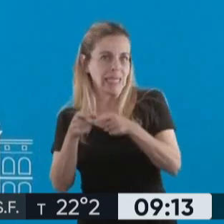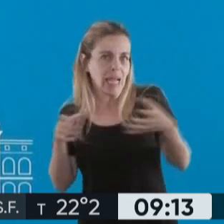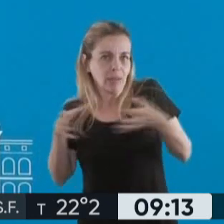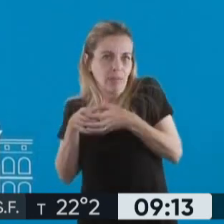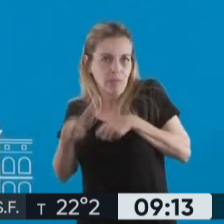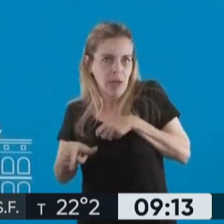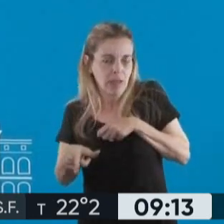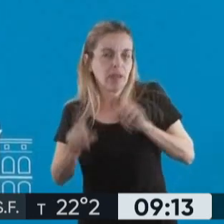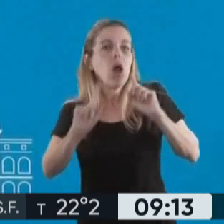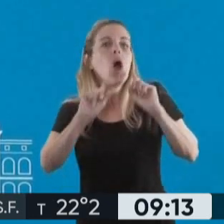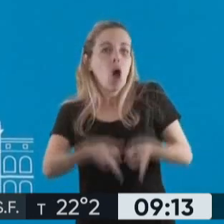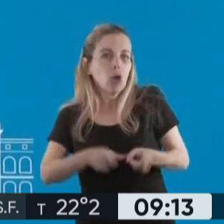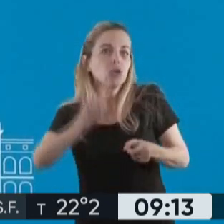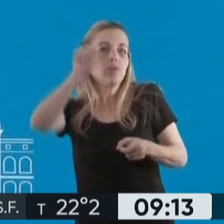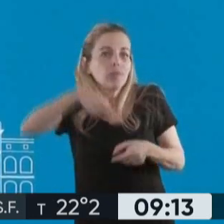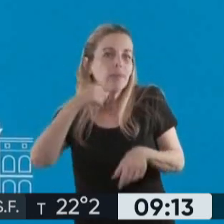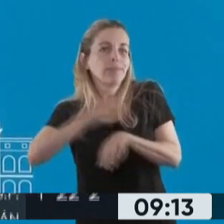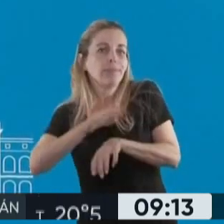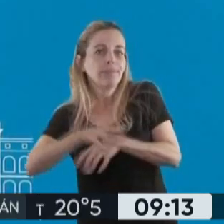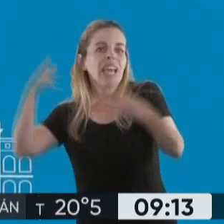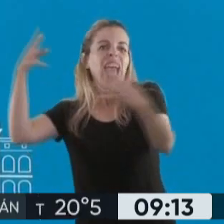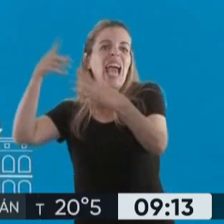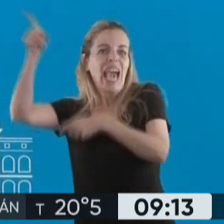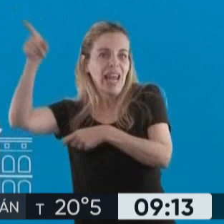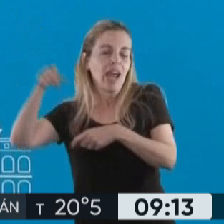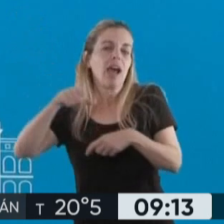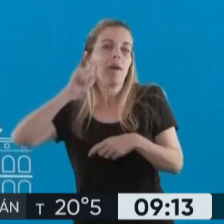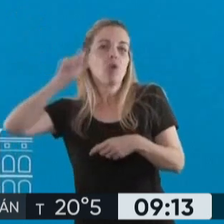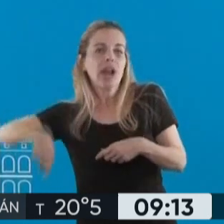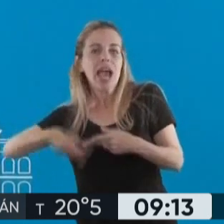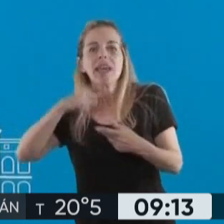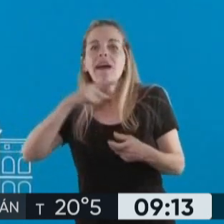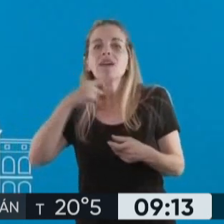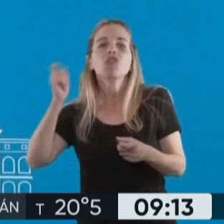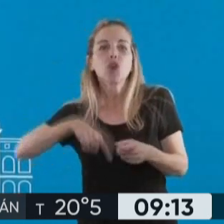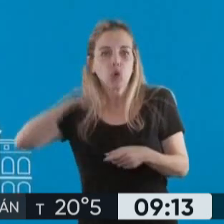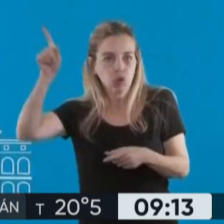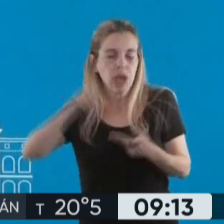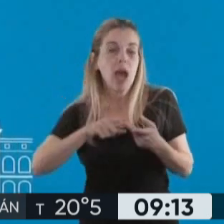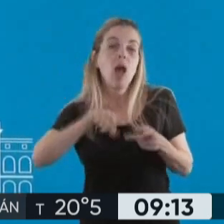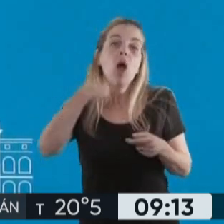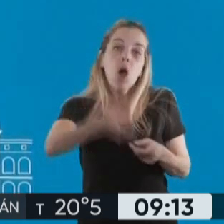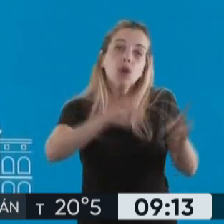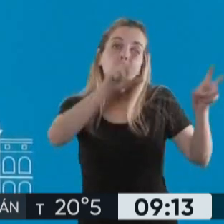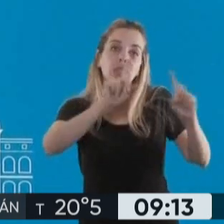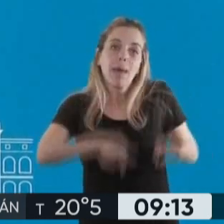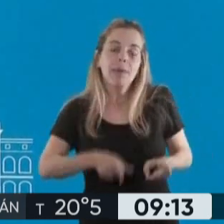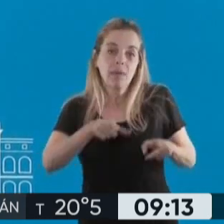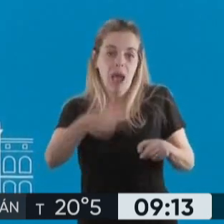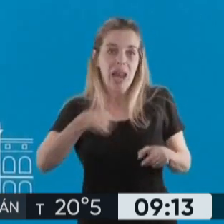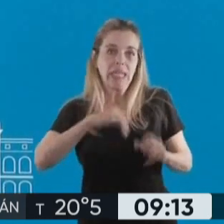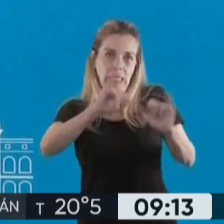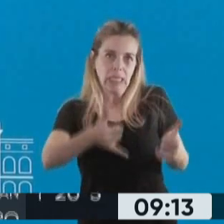consecuencias de la guerra, digamos. Otra cuestión tiene que ver con la necesidad que tiene la Argentina de que, aunque necesitamos exportación y tal vez